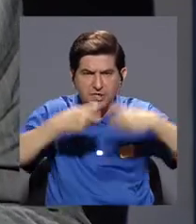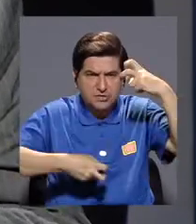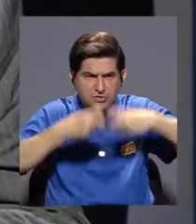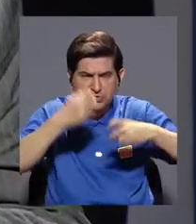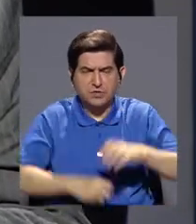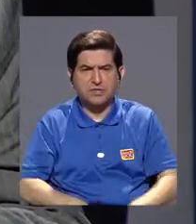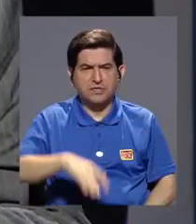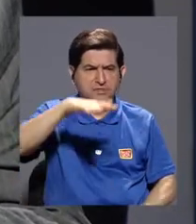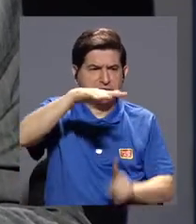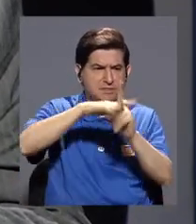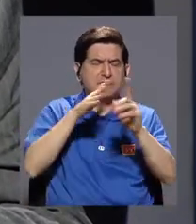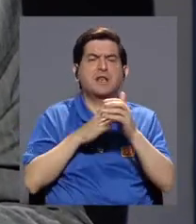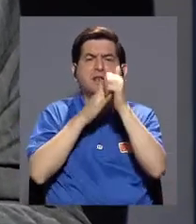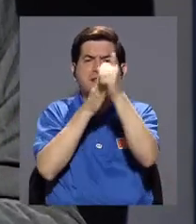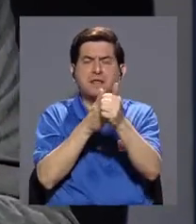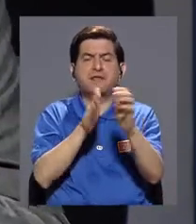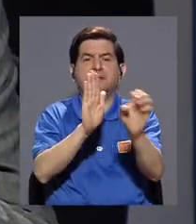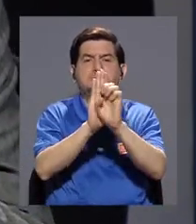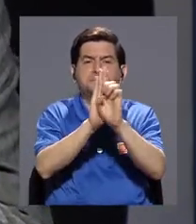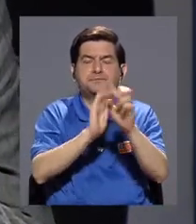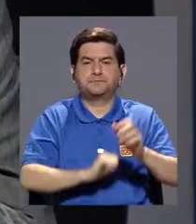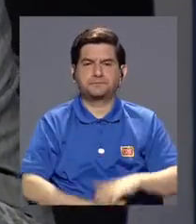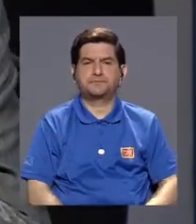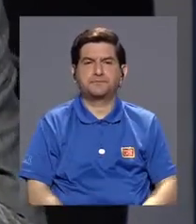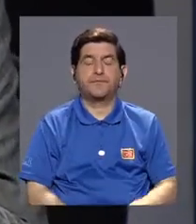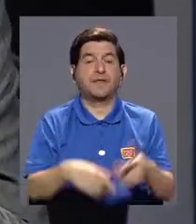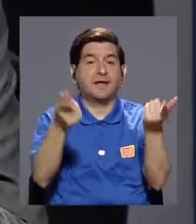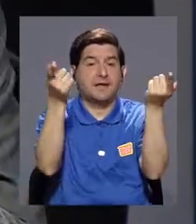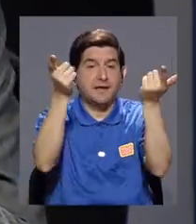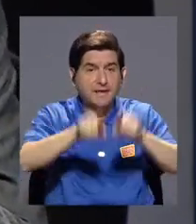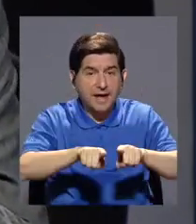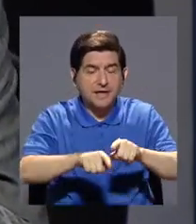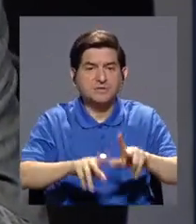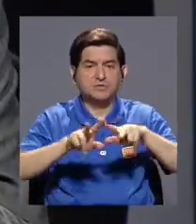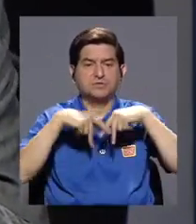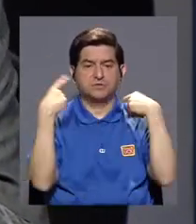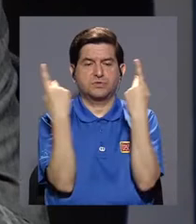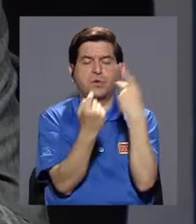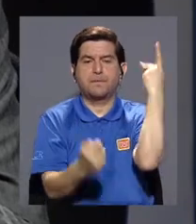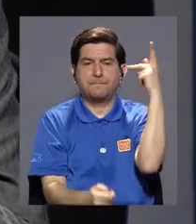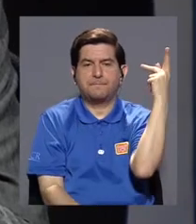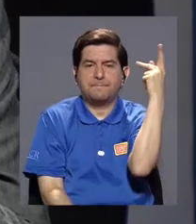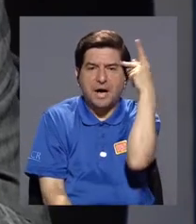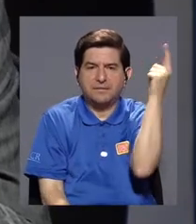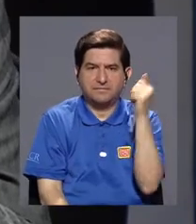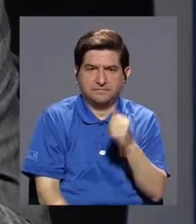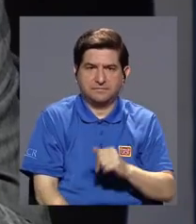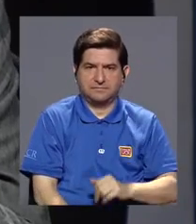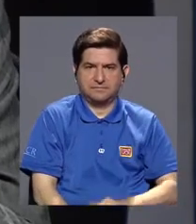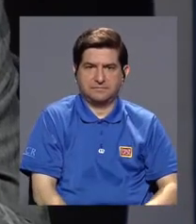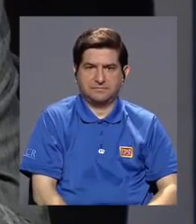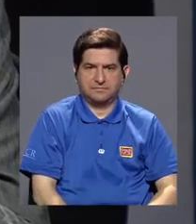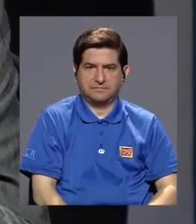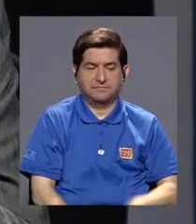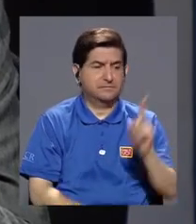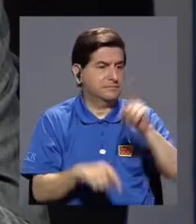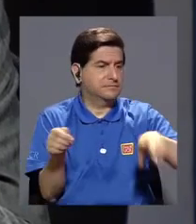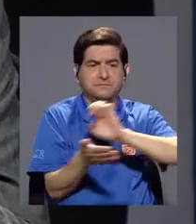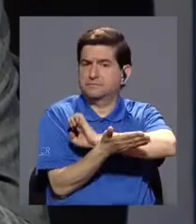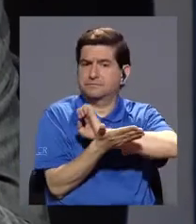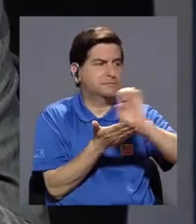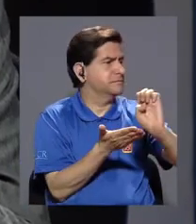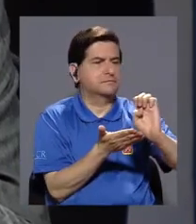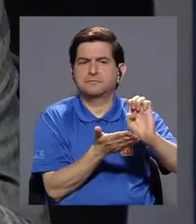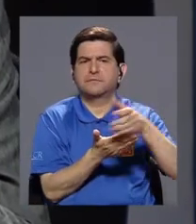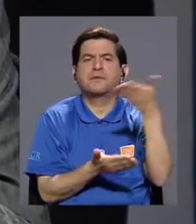crisis van a surgir los liderazgos. Por ejemplo, en el caso de los partidos políticos es